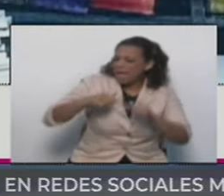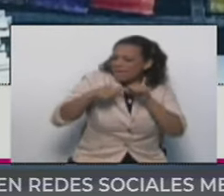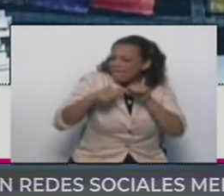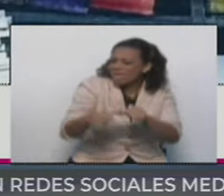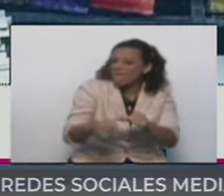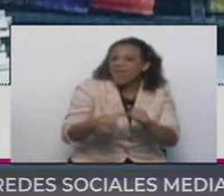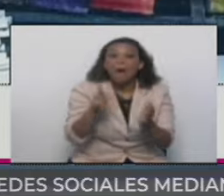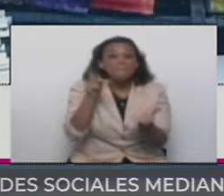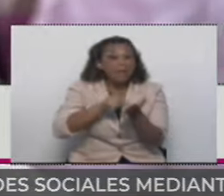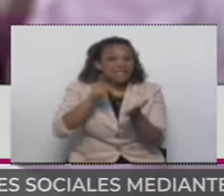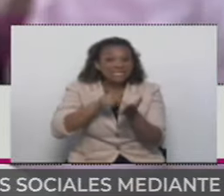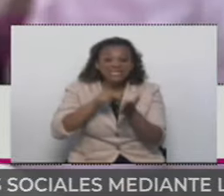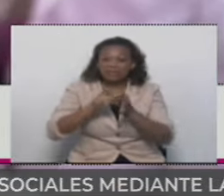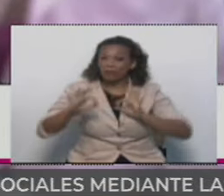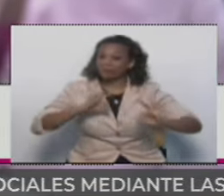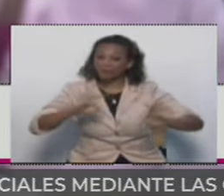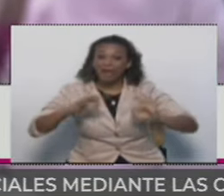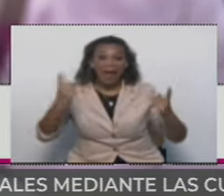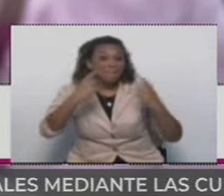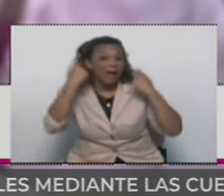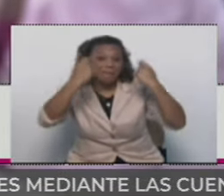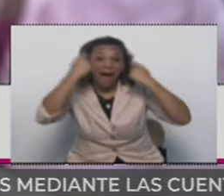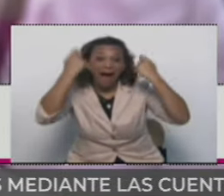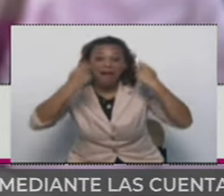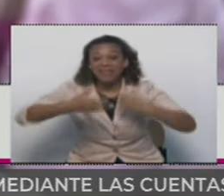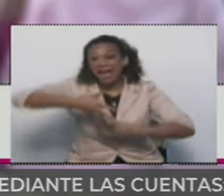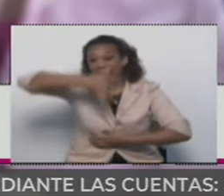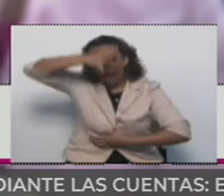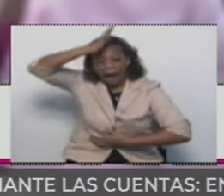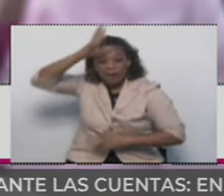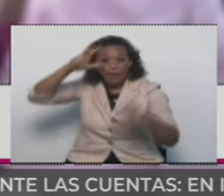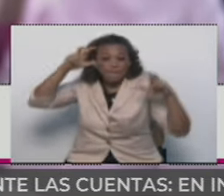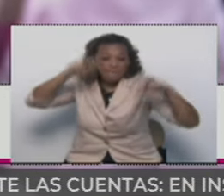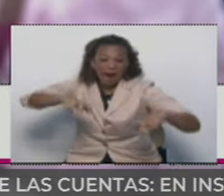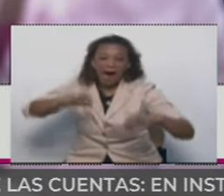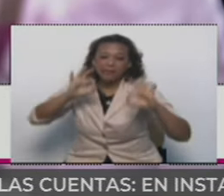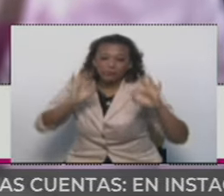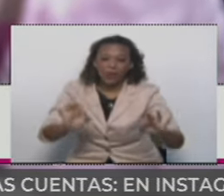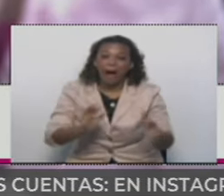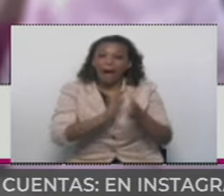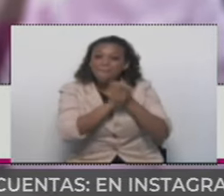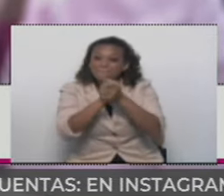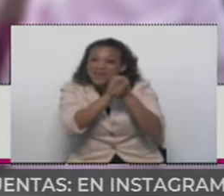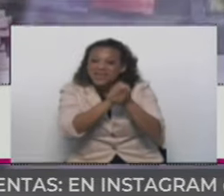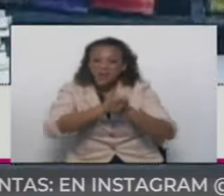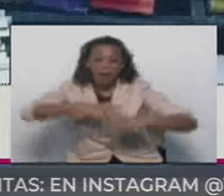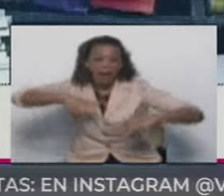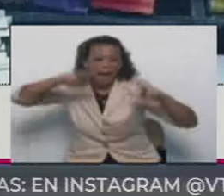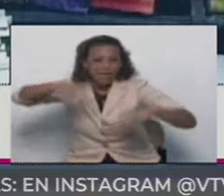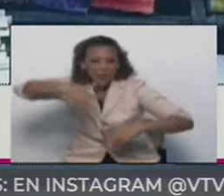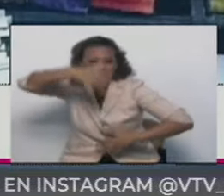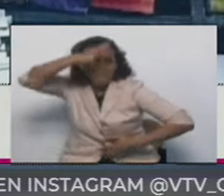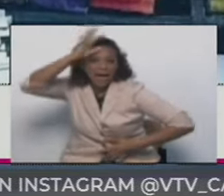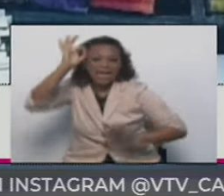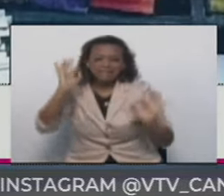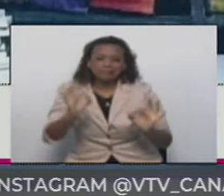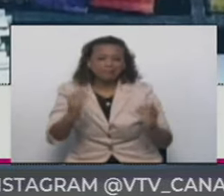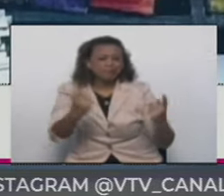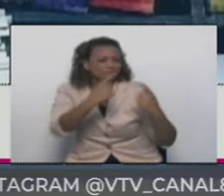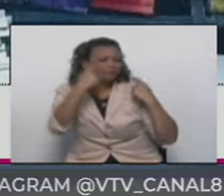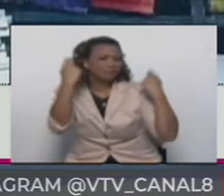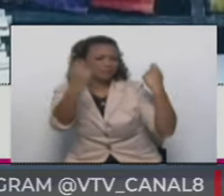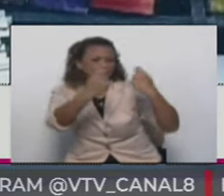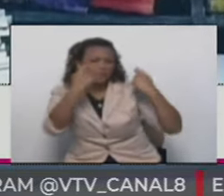porque participó activamente en la campaña del Gallo Pinto, porque es amigo del Gallo Pinto, le hicieron una